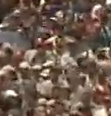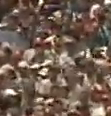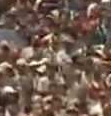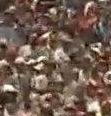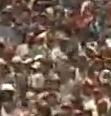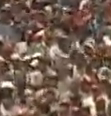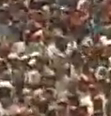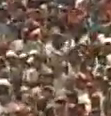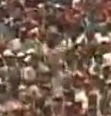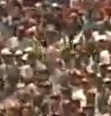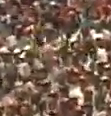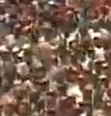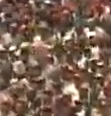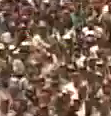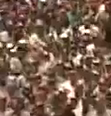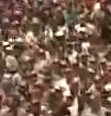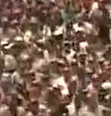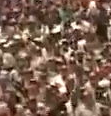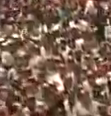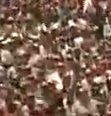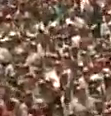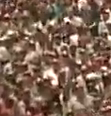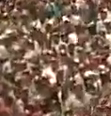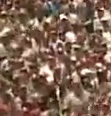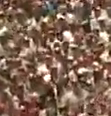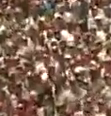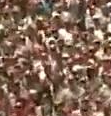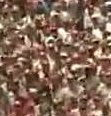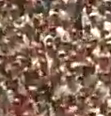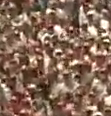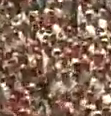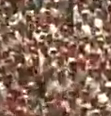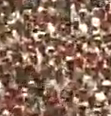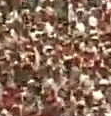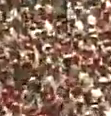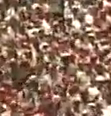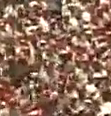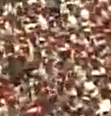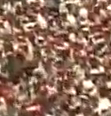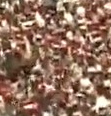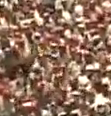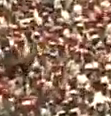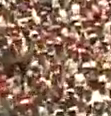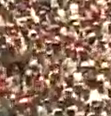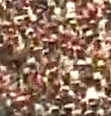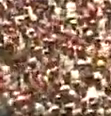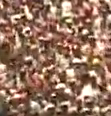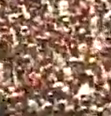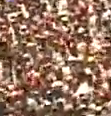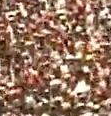vez. Escuchemos el ambiente que se vive a esta hora en San Félix.